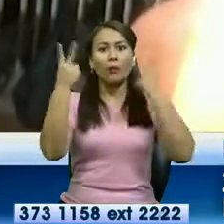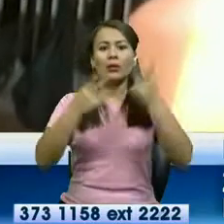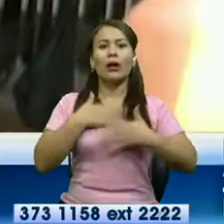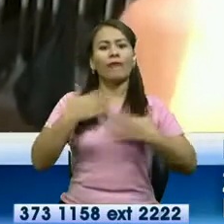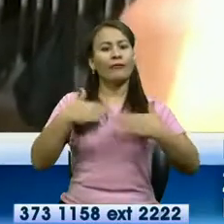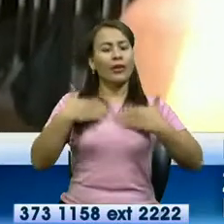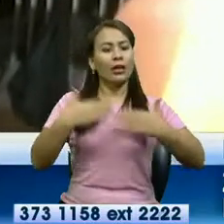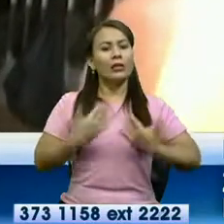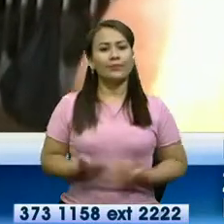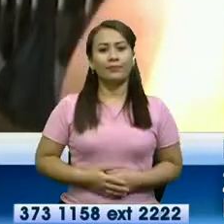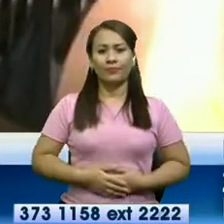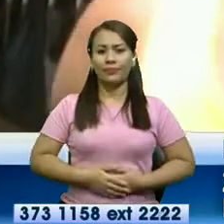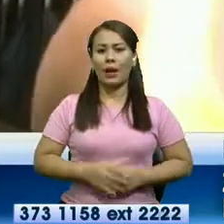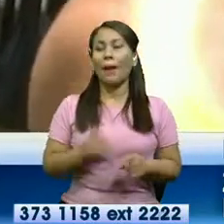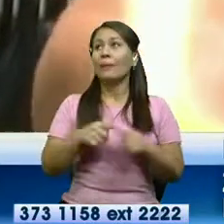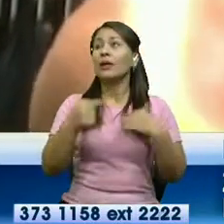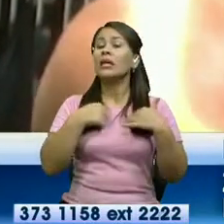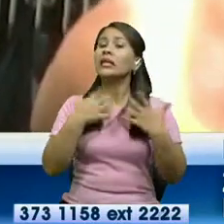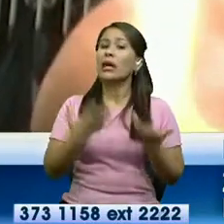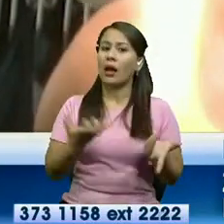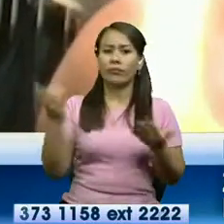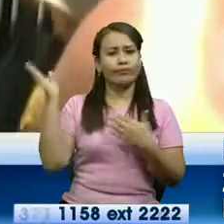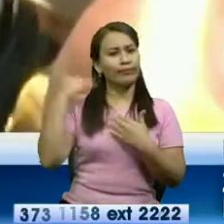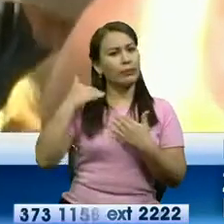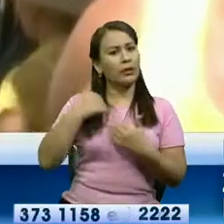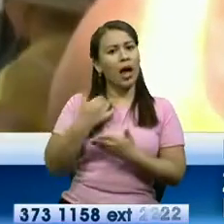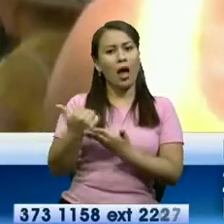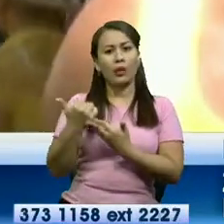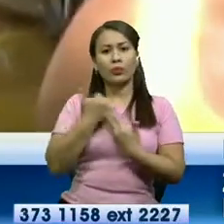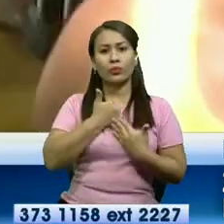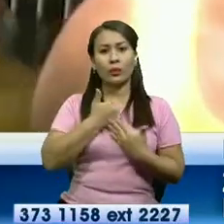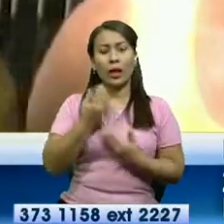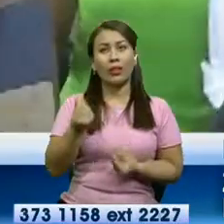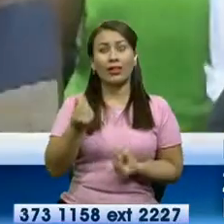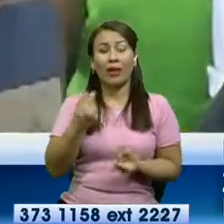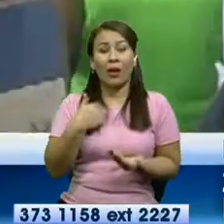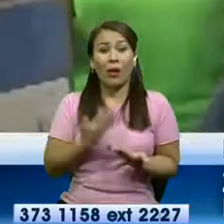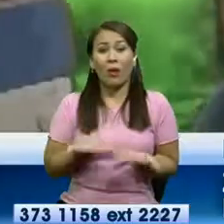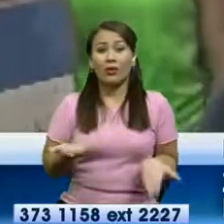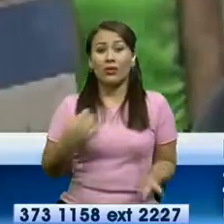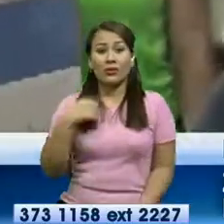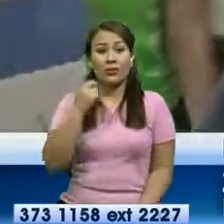bueno, que nos dé una ayuda, porque la estamos necesitando.